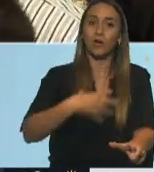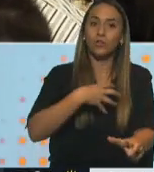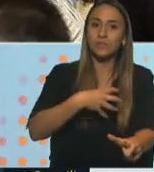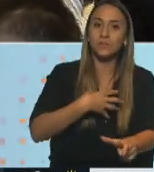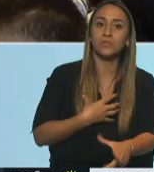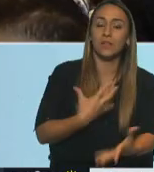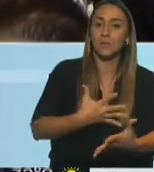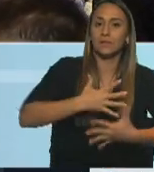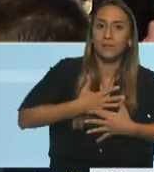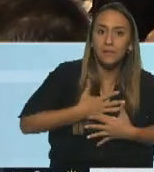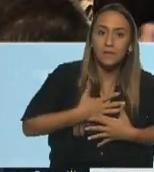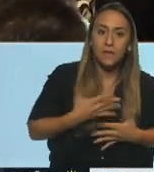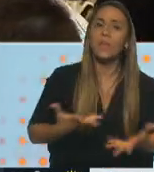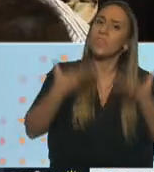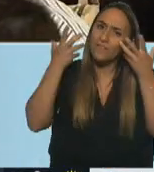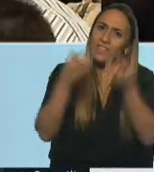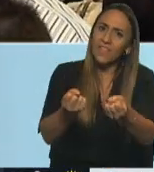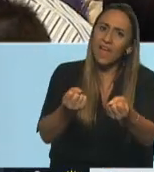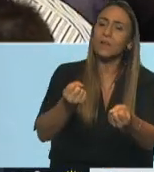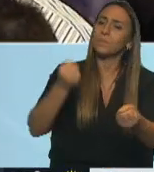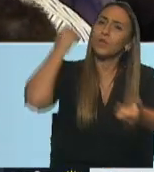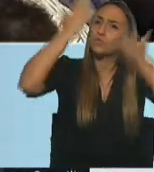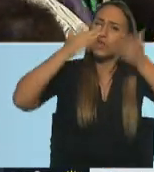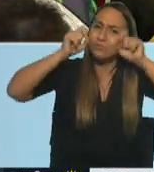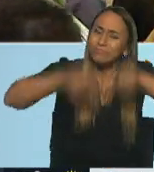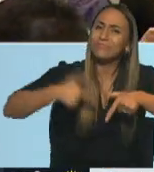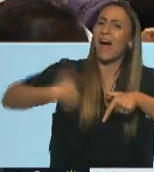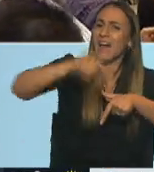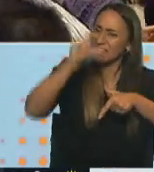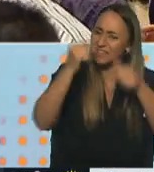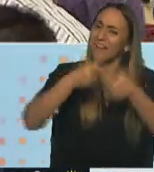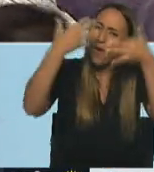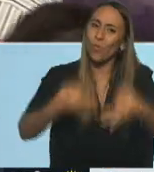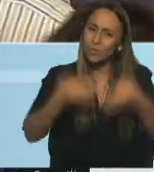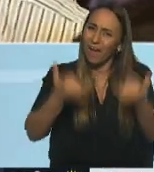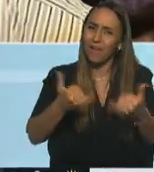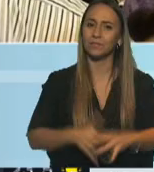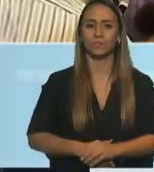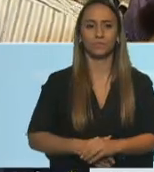Sigamos defendiendo el sueño de la Argentina justa. Muchas gracias.